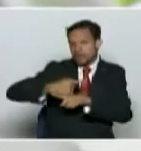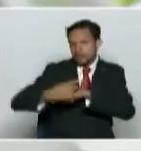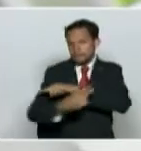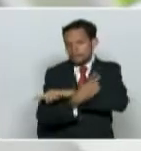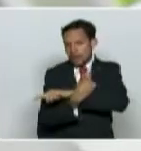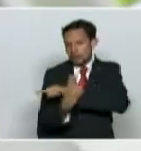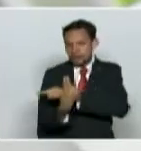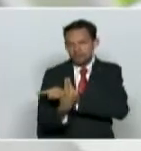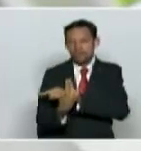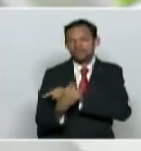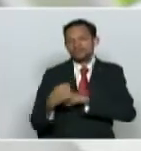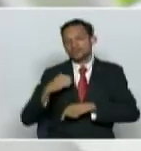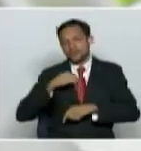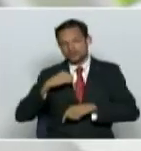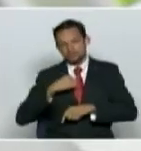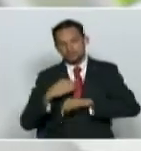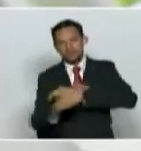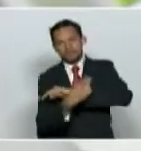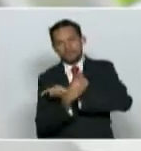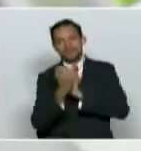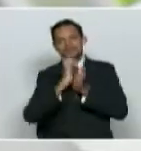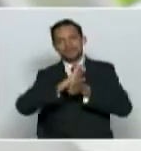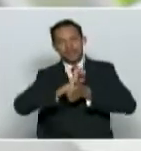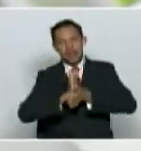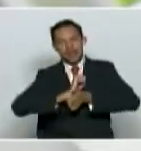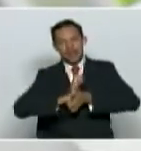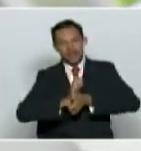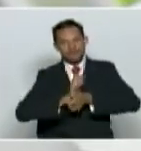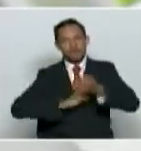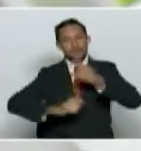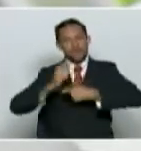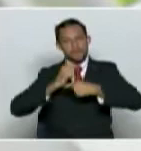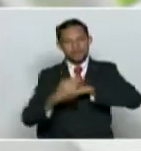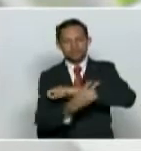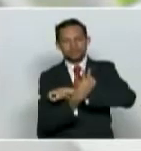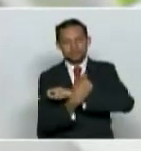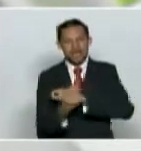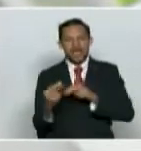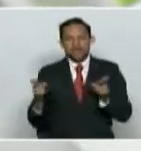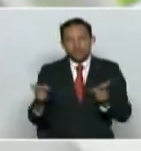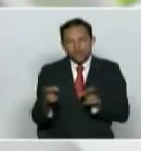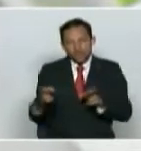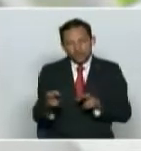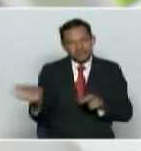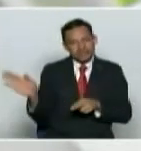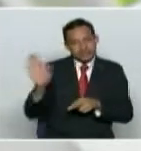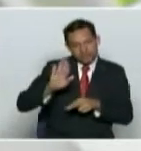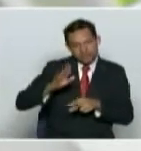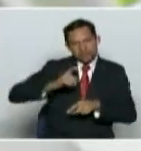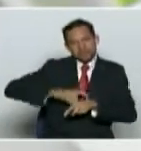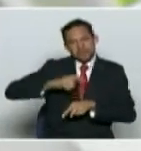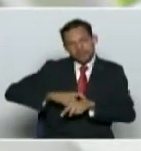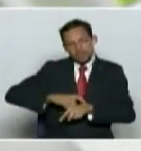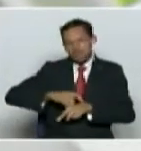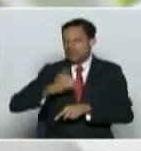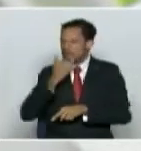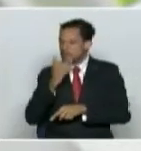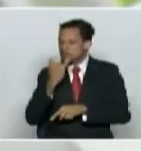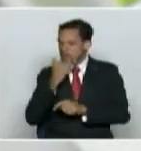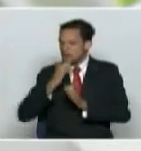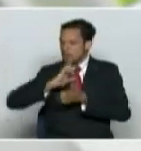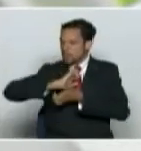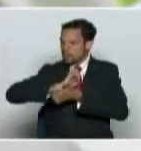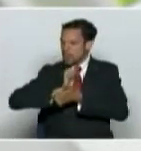quieren ver, pues les toca poner Telecafé y esperar que salgan los comerciales para estar informados y viendo como todo qué es lo que está pasando